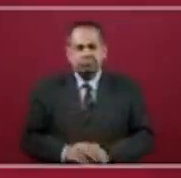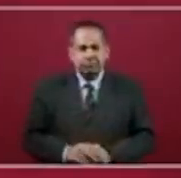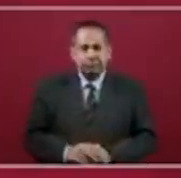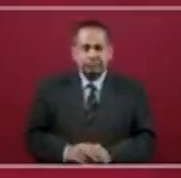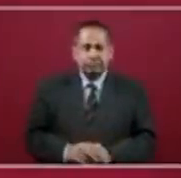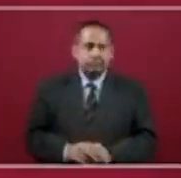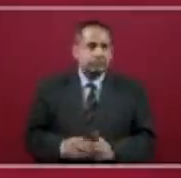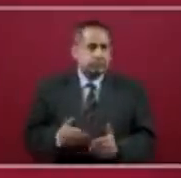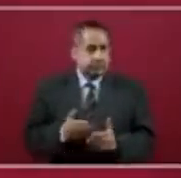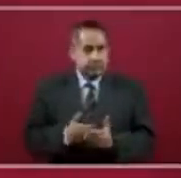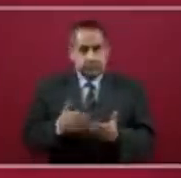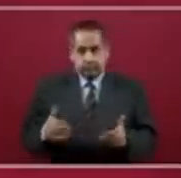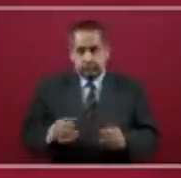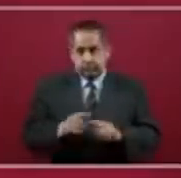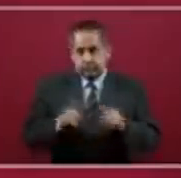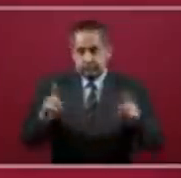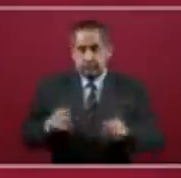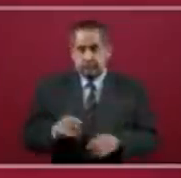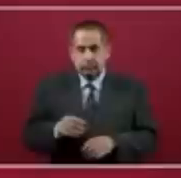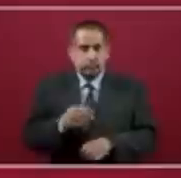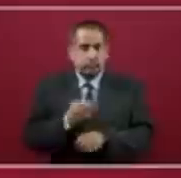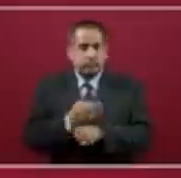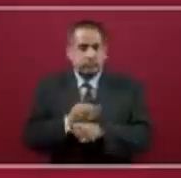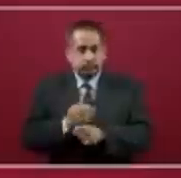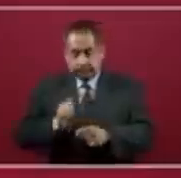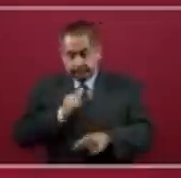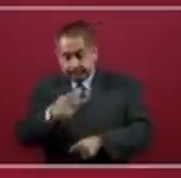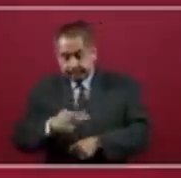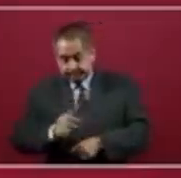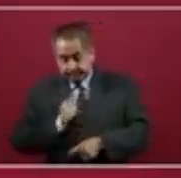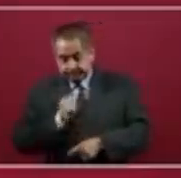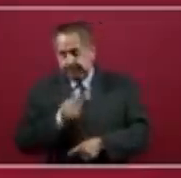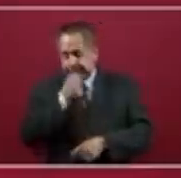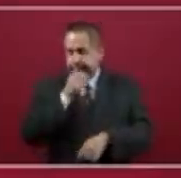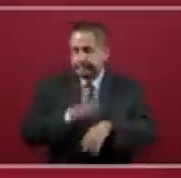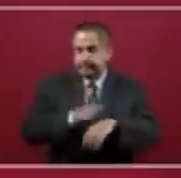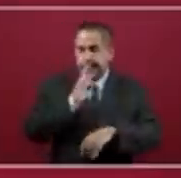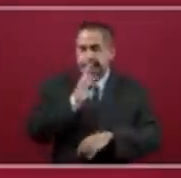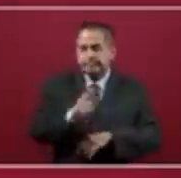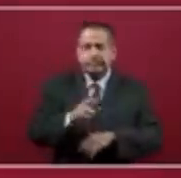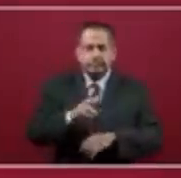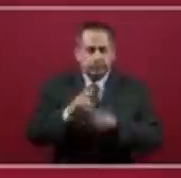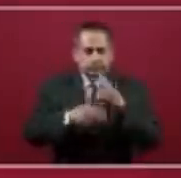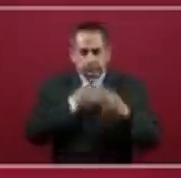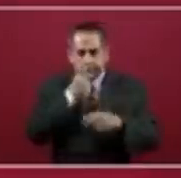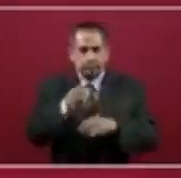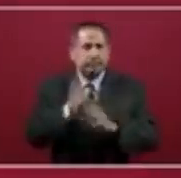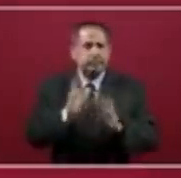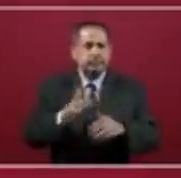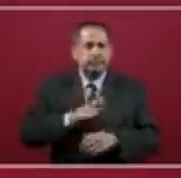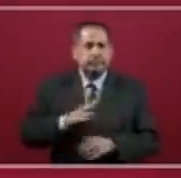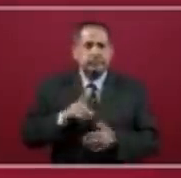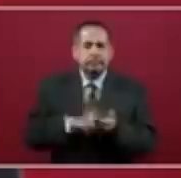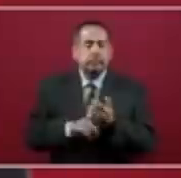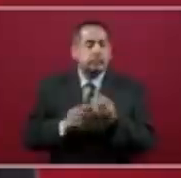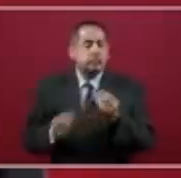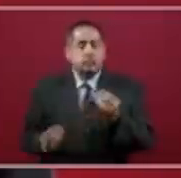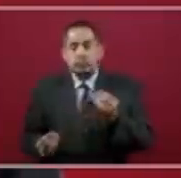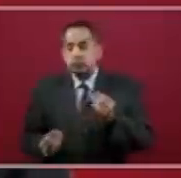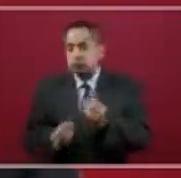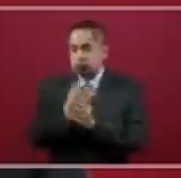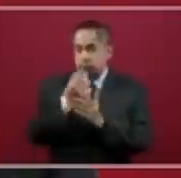Ahora, aprovechando la pregunta, puedo decir que ya tenemos un nuevo sistema